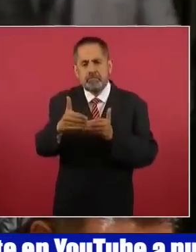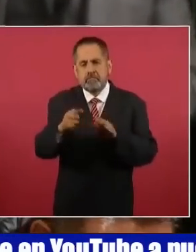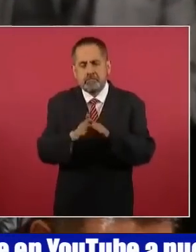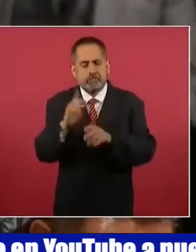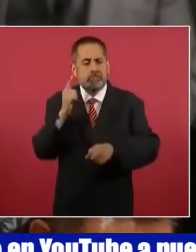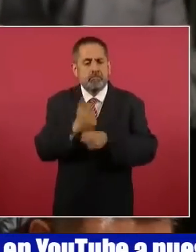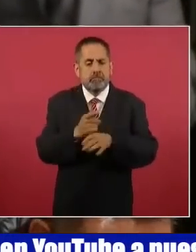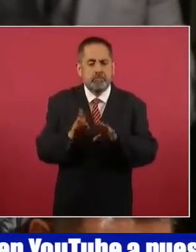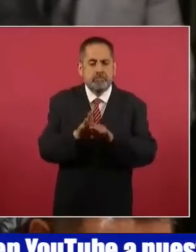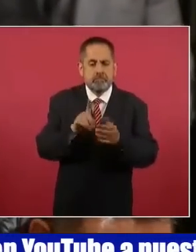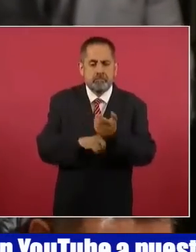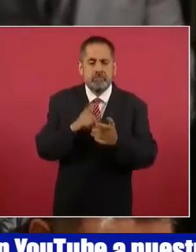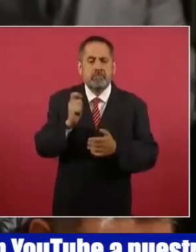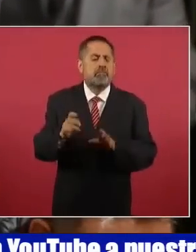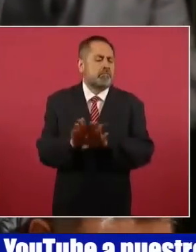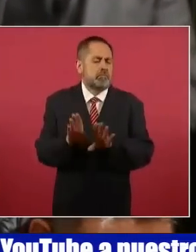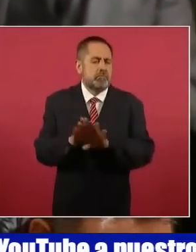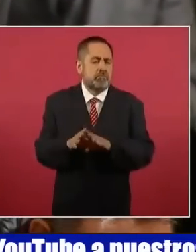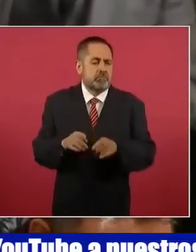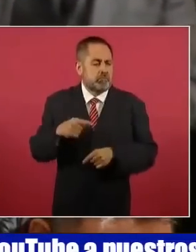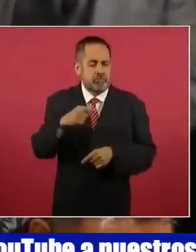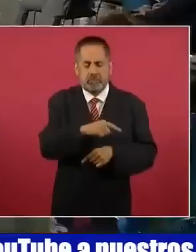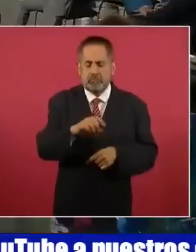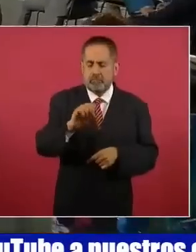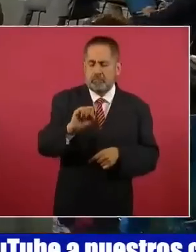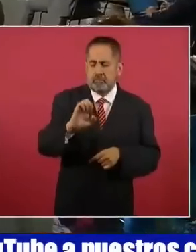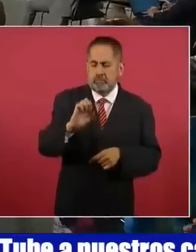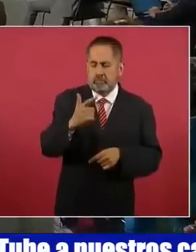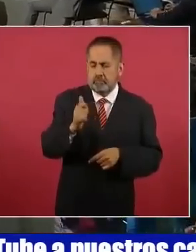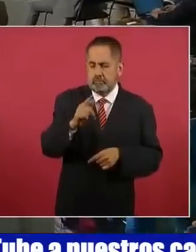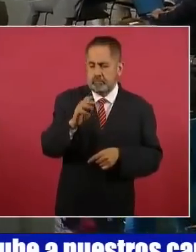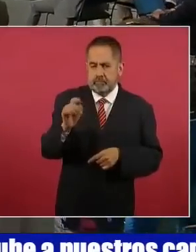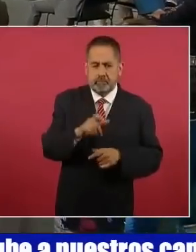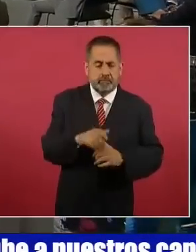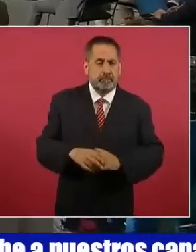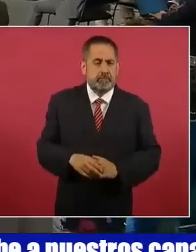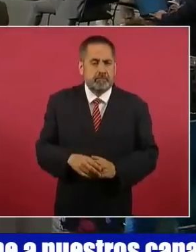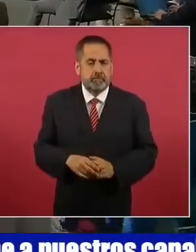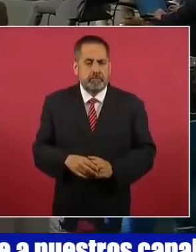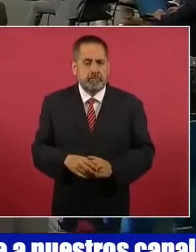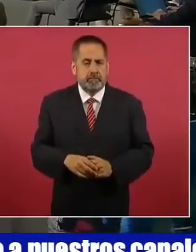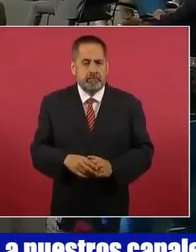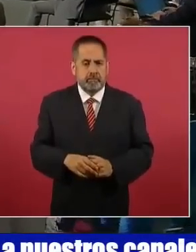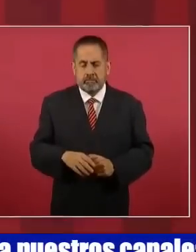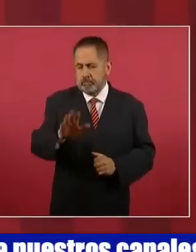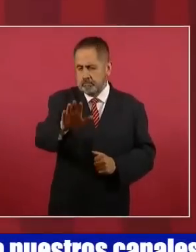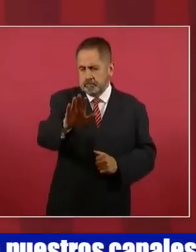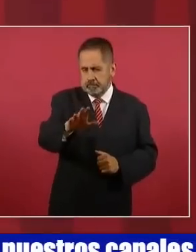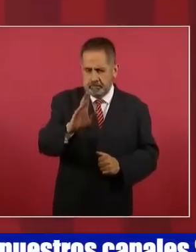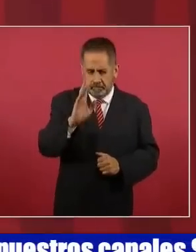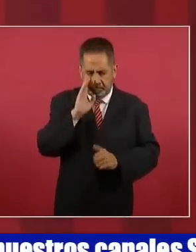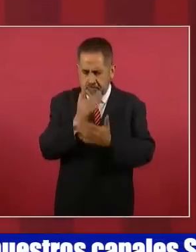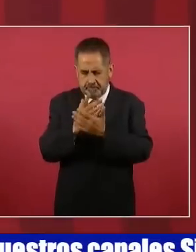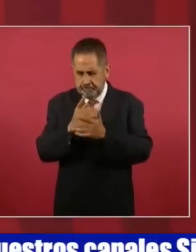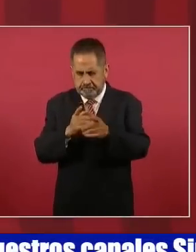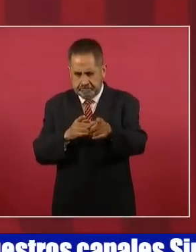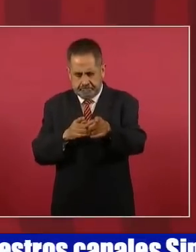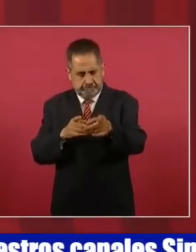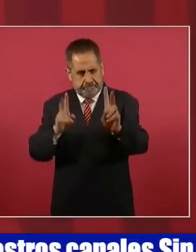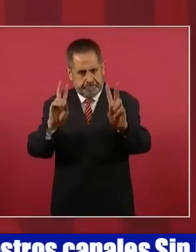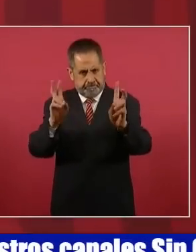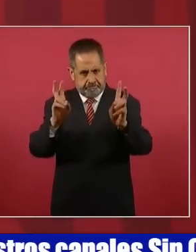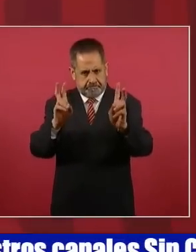entero. La claridad de Proceso está exhibida absolutamente en ella. Proceso es Dalila Escobar. Y